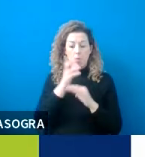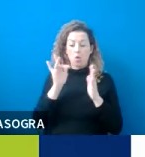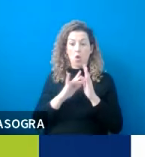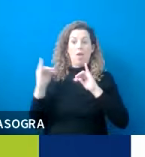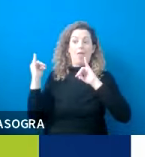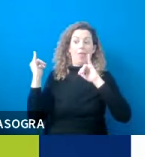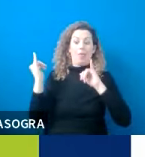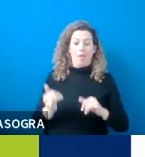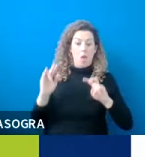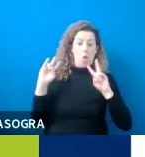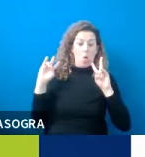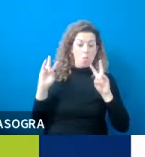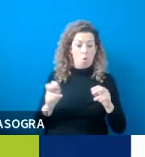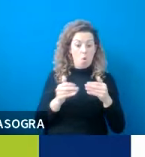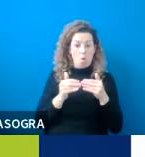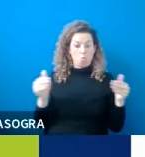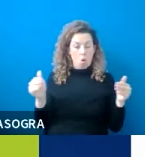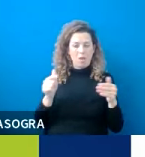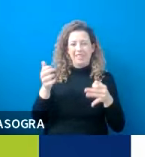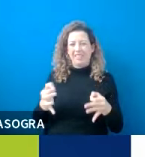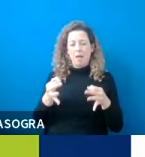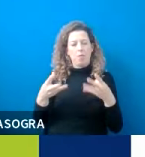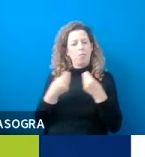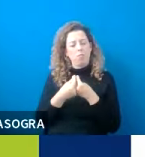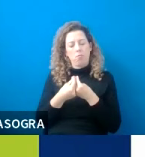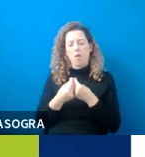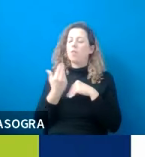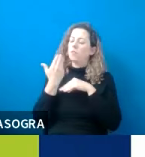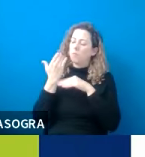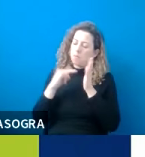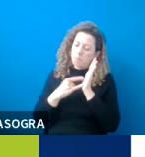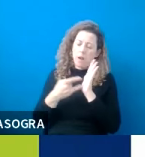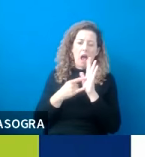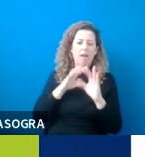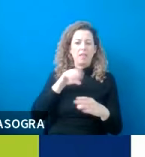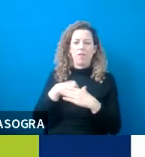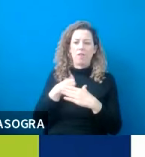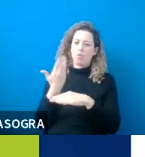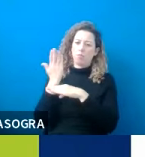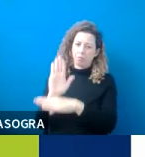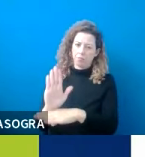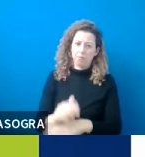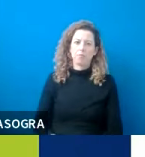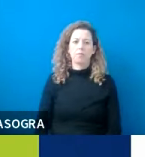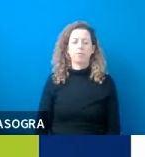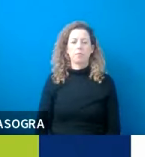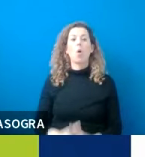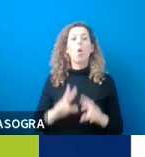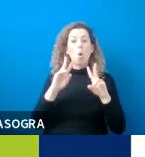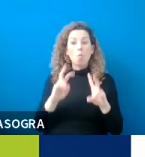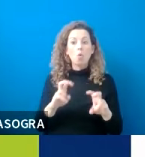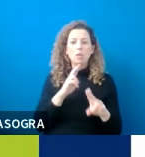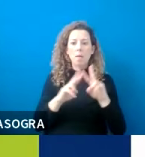a la evaluación siempre, siempre, siempre vamos a proponer un plan de intervención. En estos primeros momentos vamos a hacer un